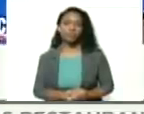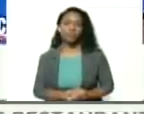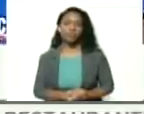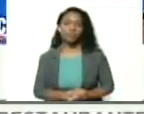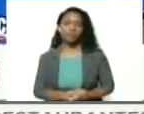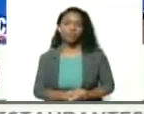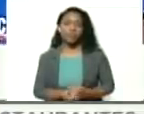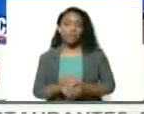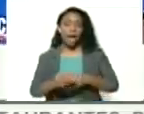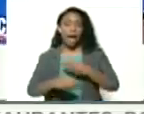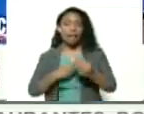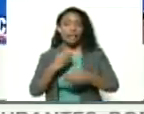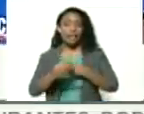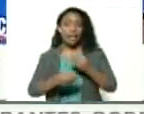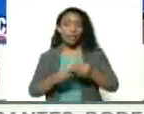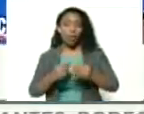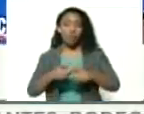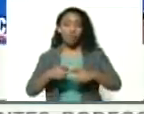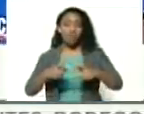haciendo crecer los contagios,